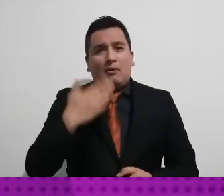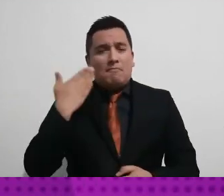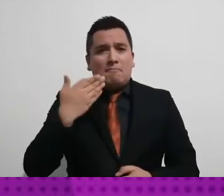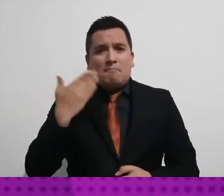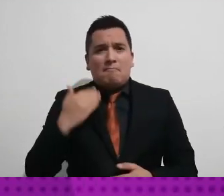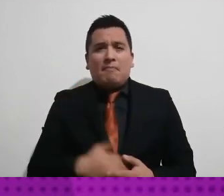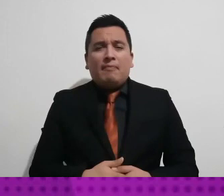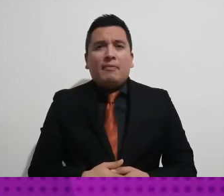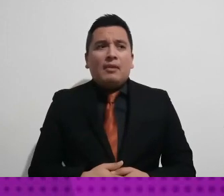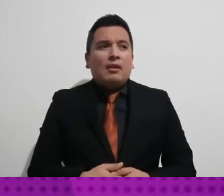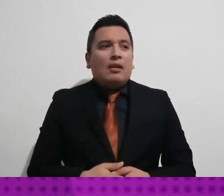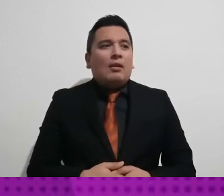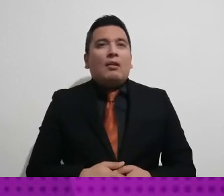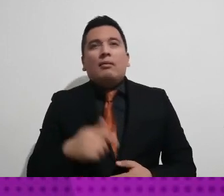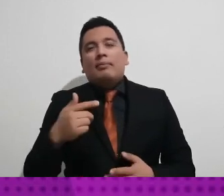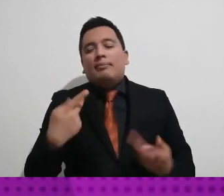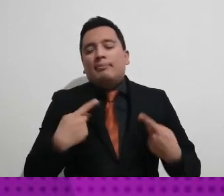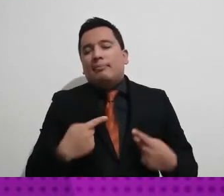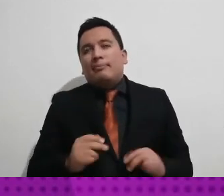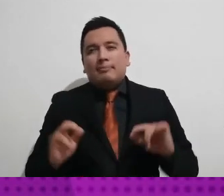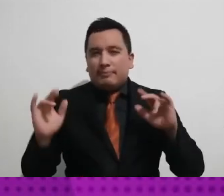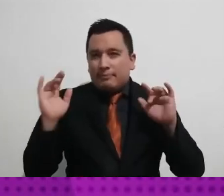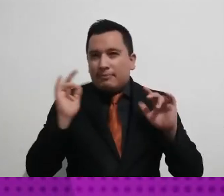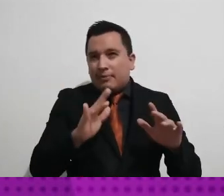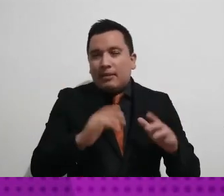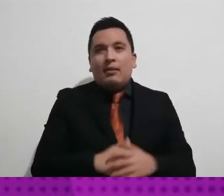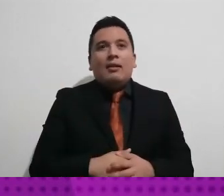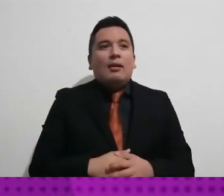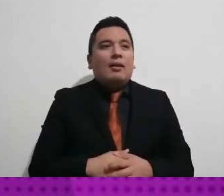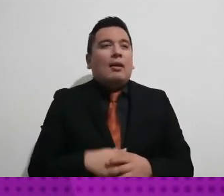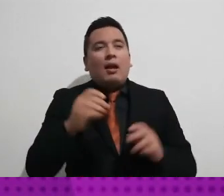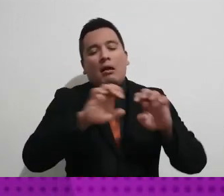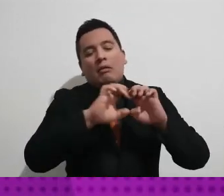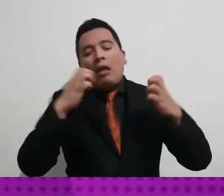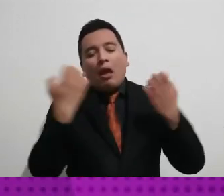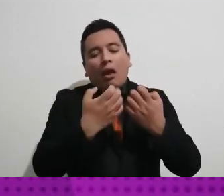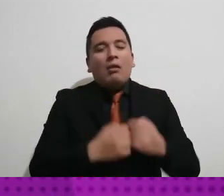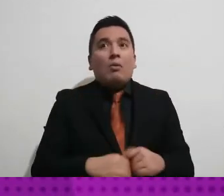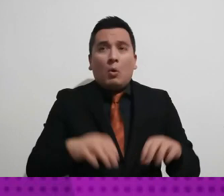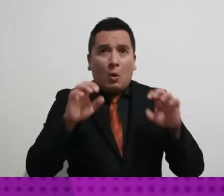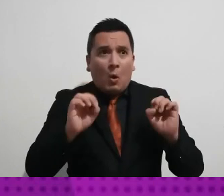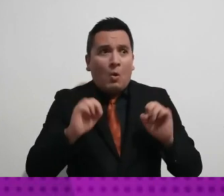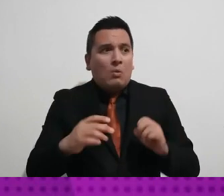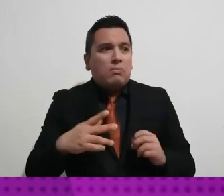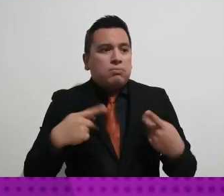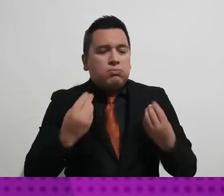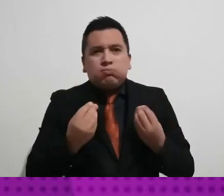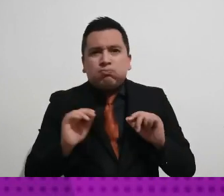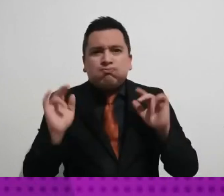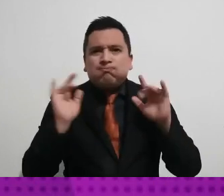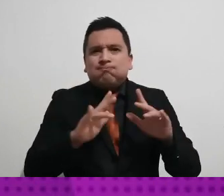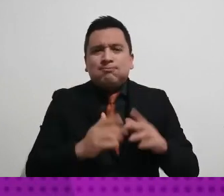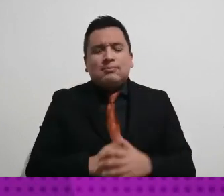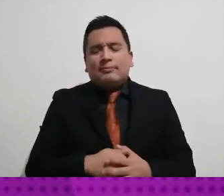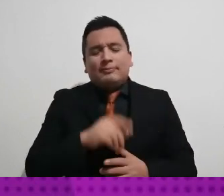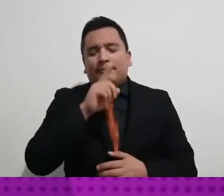que estábamos acostumbrados, esos mítines que se daban en los estadios o con una gran